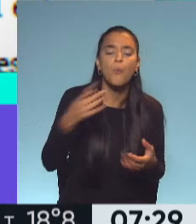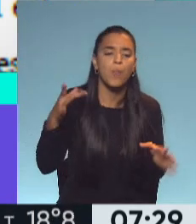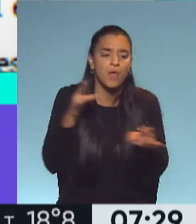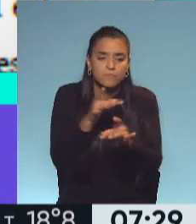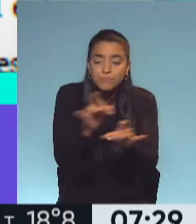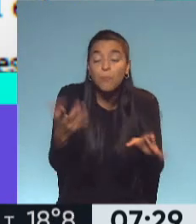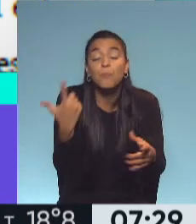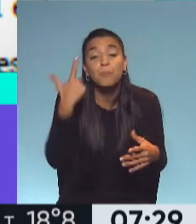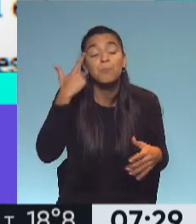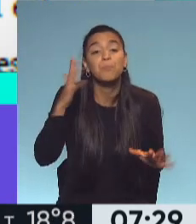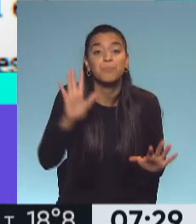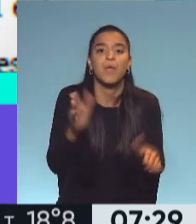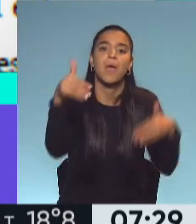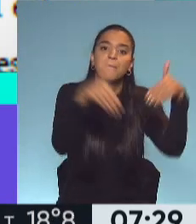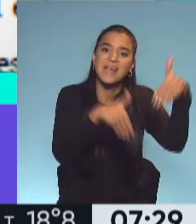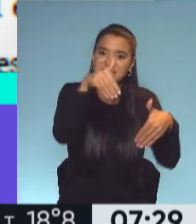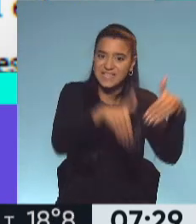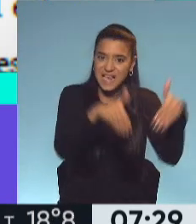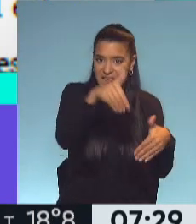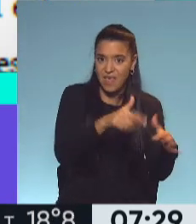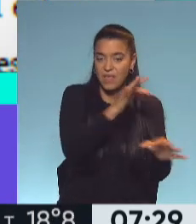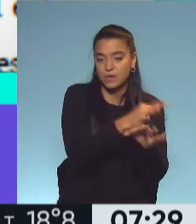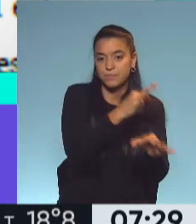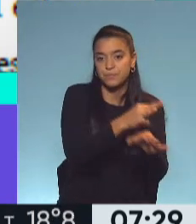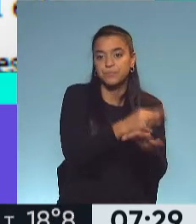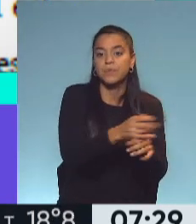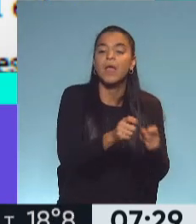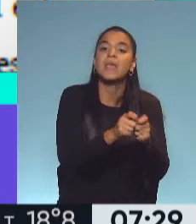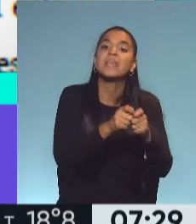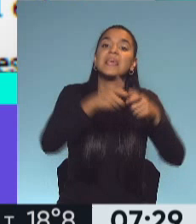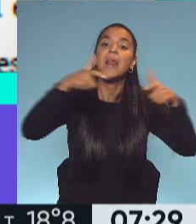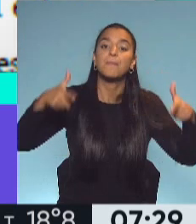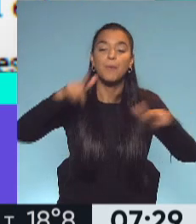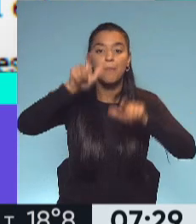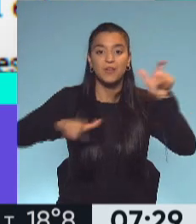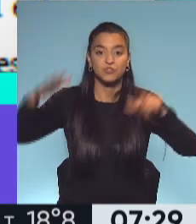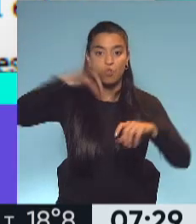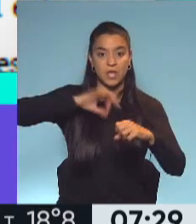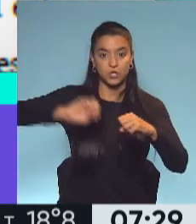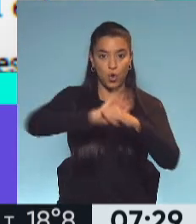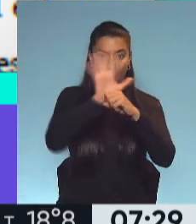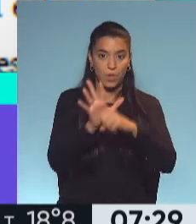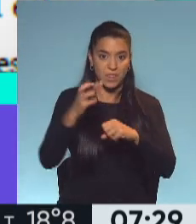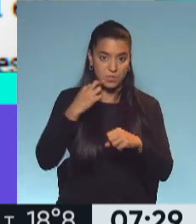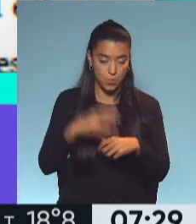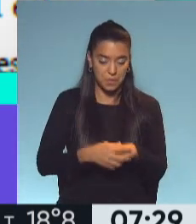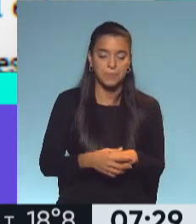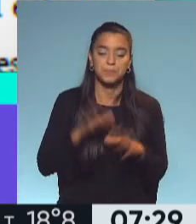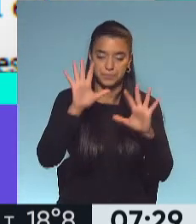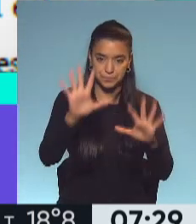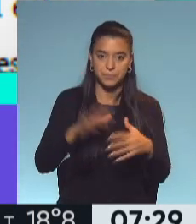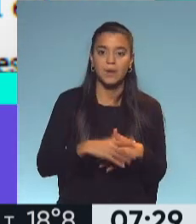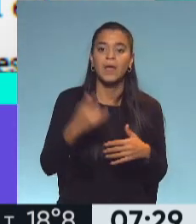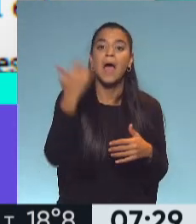que supondría la presencialidad escolar en el incremento de personas infectadas por COVID-19. Ok,